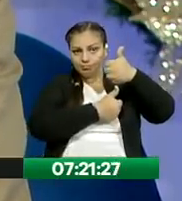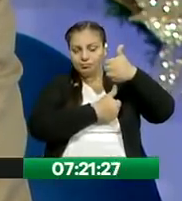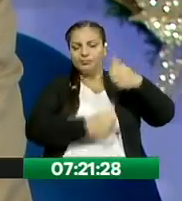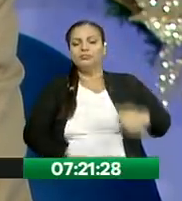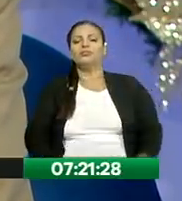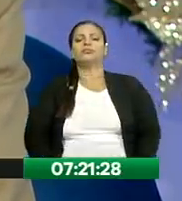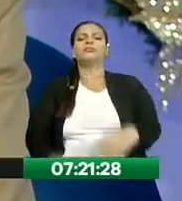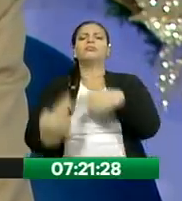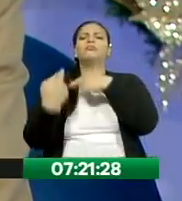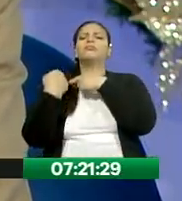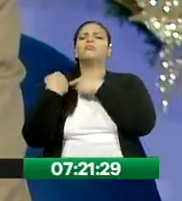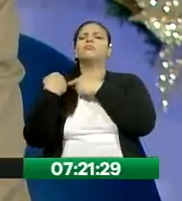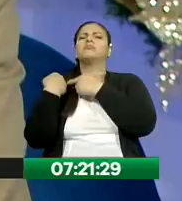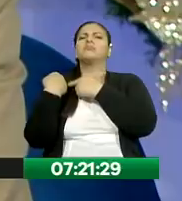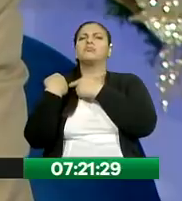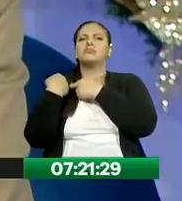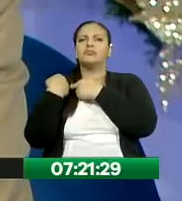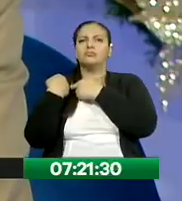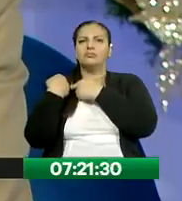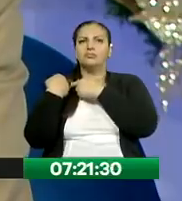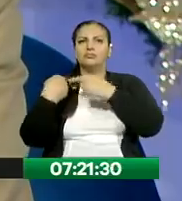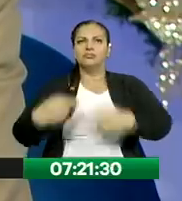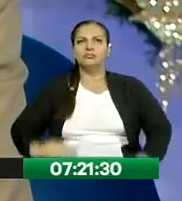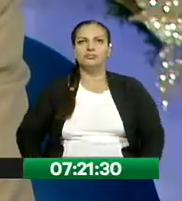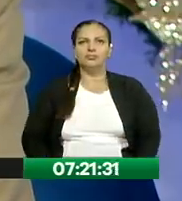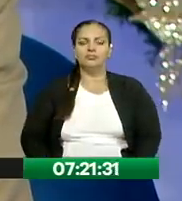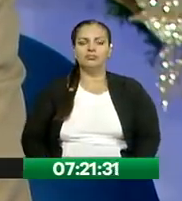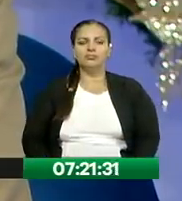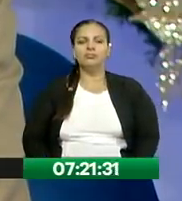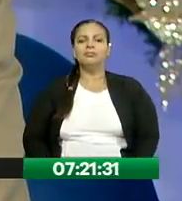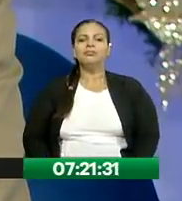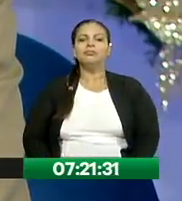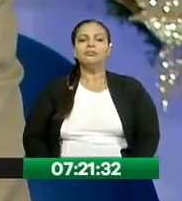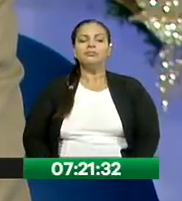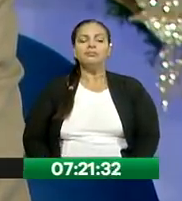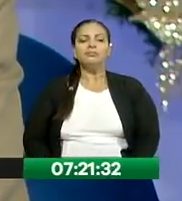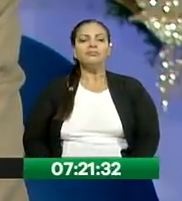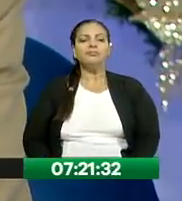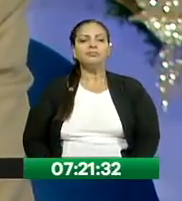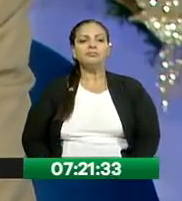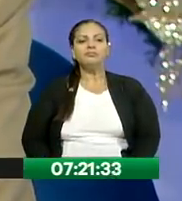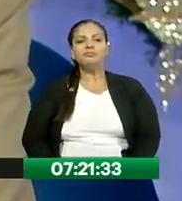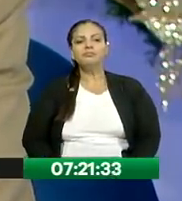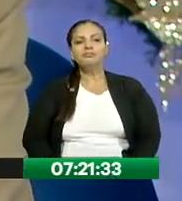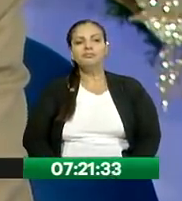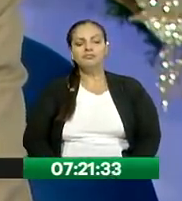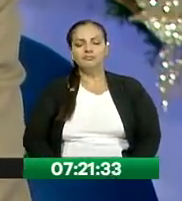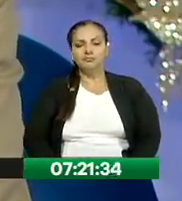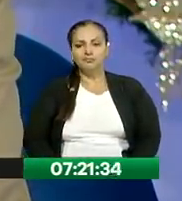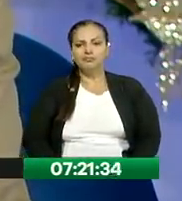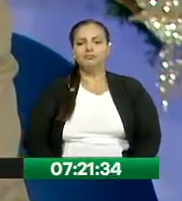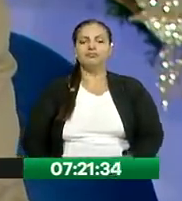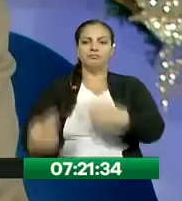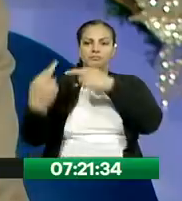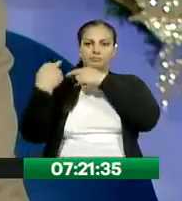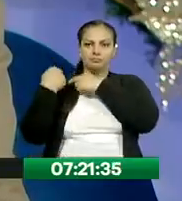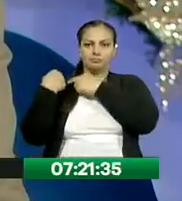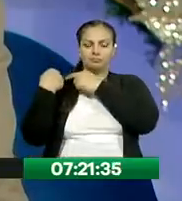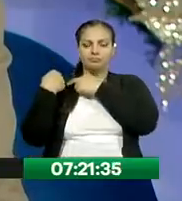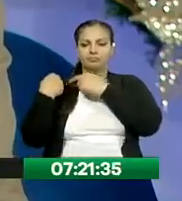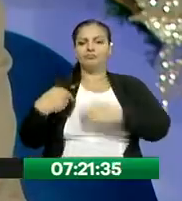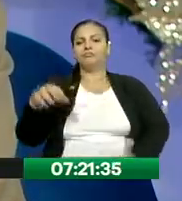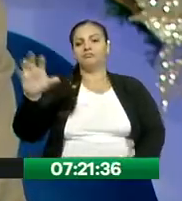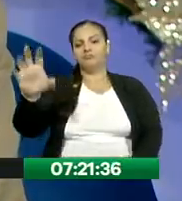de buscar un gran consenso nacional en los diversos sectores y